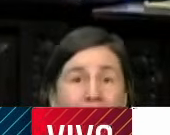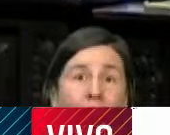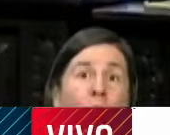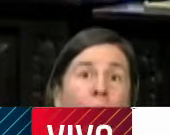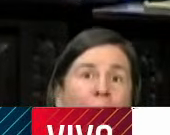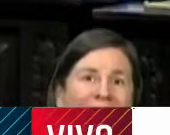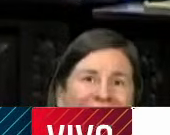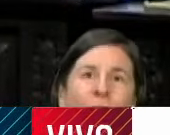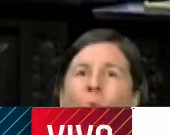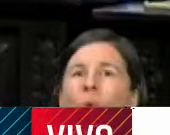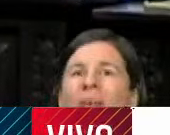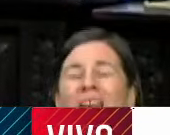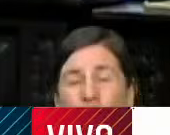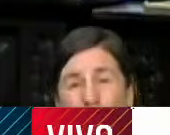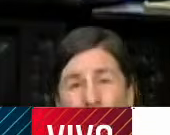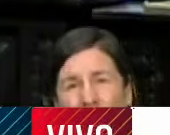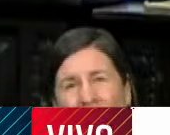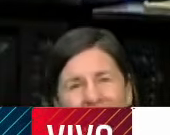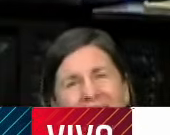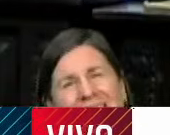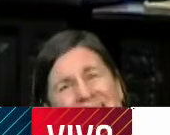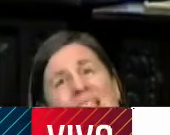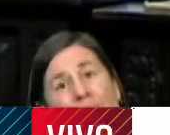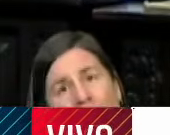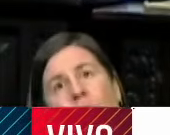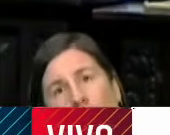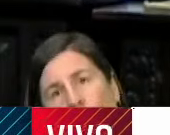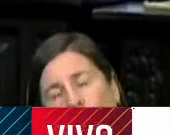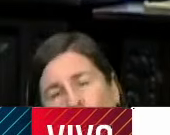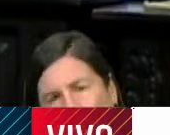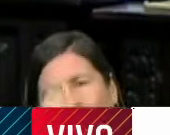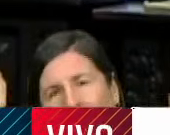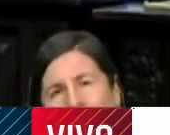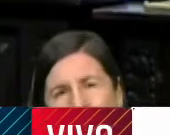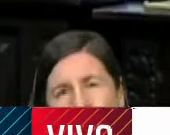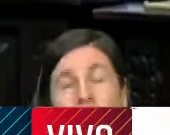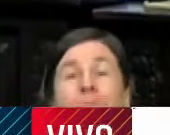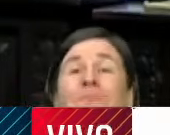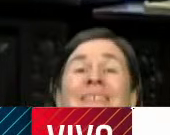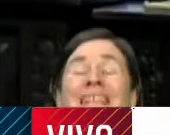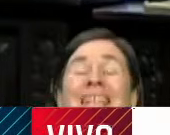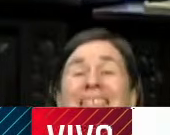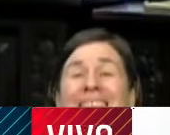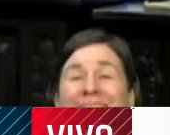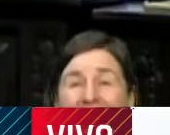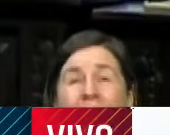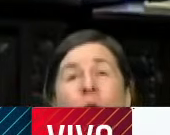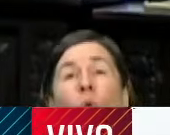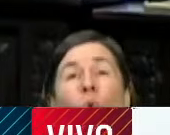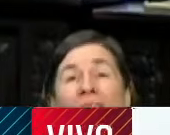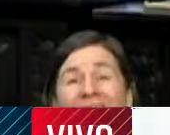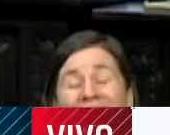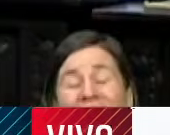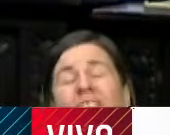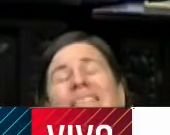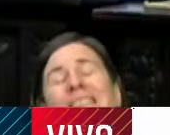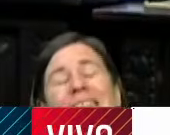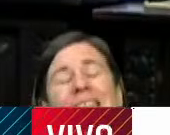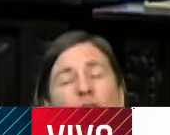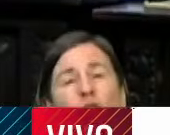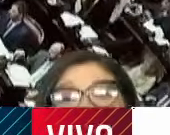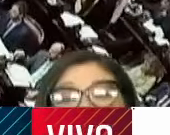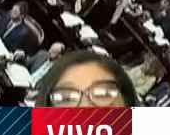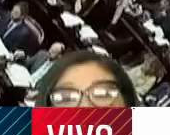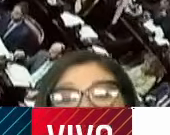posibilidad de que no haya quórum hay, te comentaban, y al mismo tiempo, por el otro lado, escuchabas a oficialistas que capaz que te